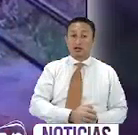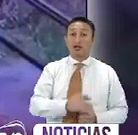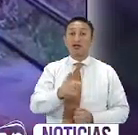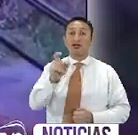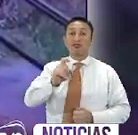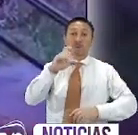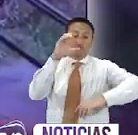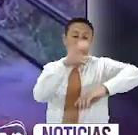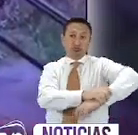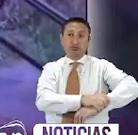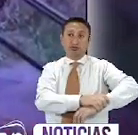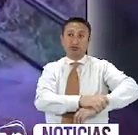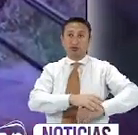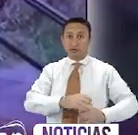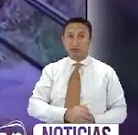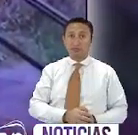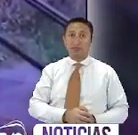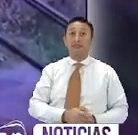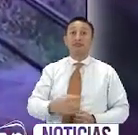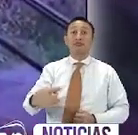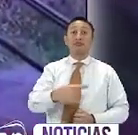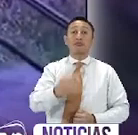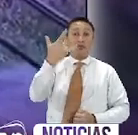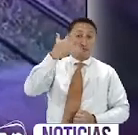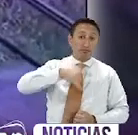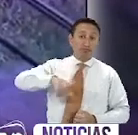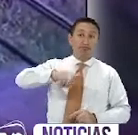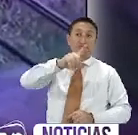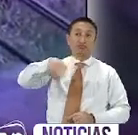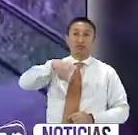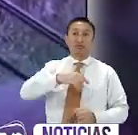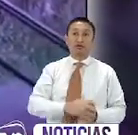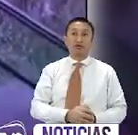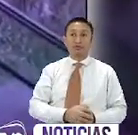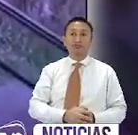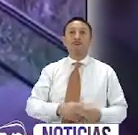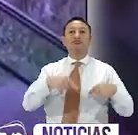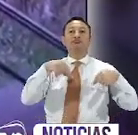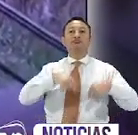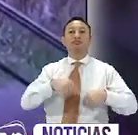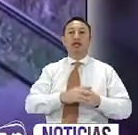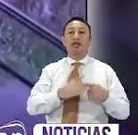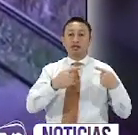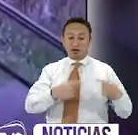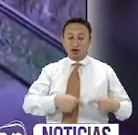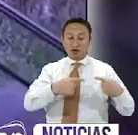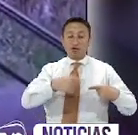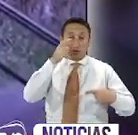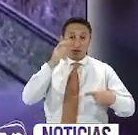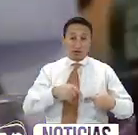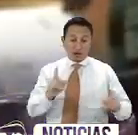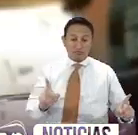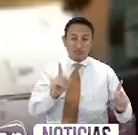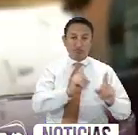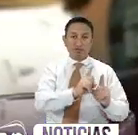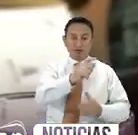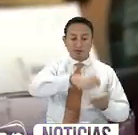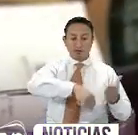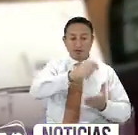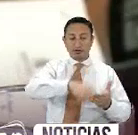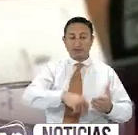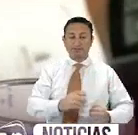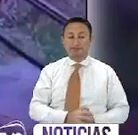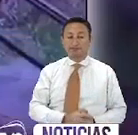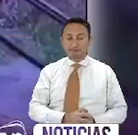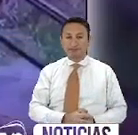grillete electrónico. Tiene prohibido salir del país y deberá presentarse periódicamente ante la autoridad